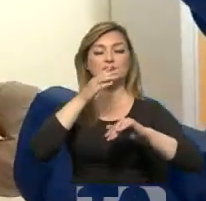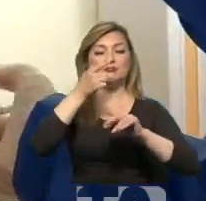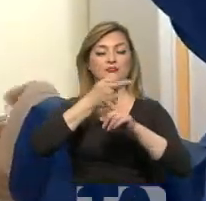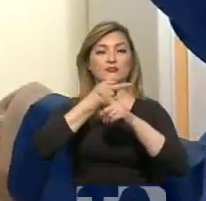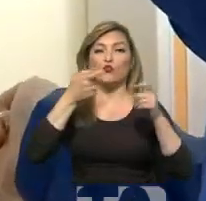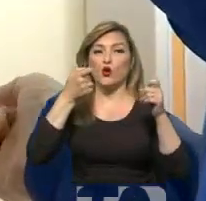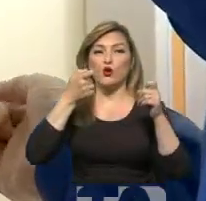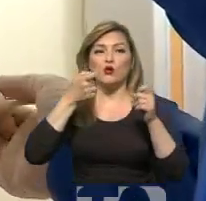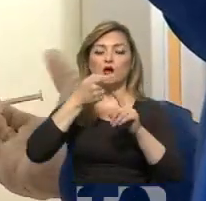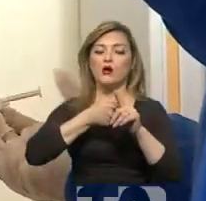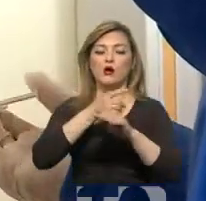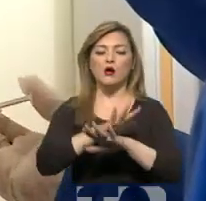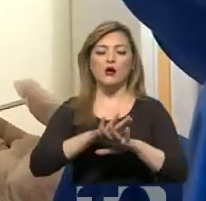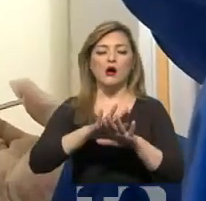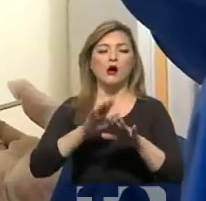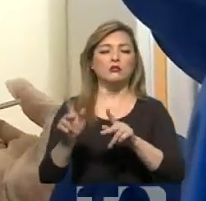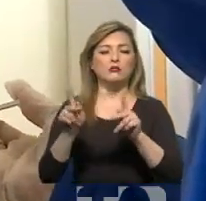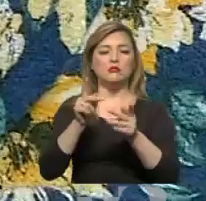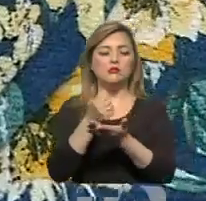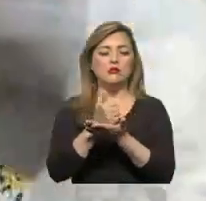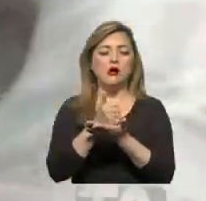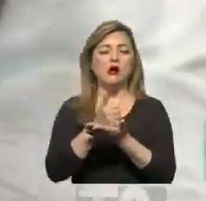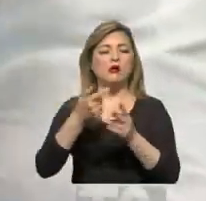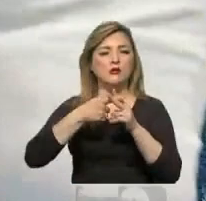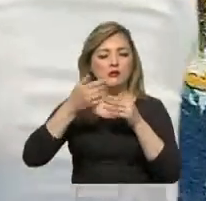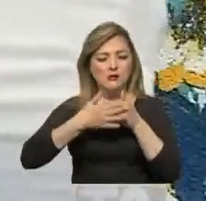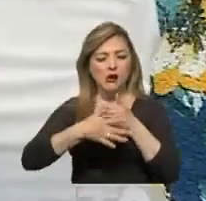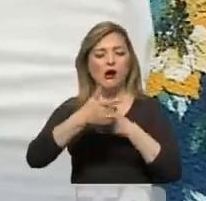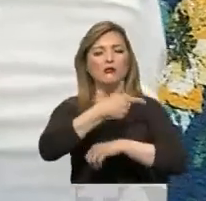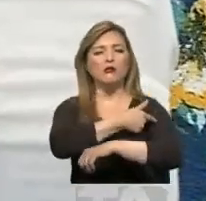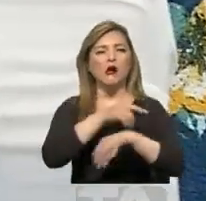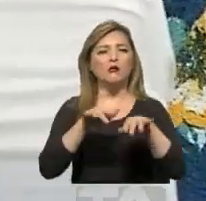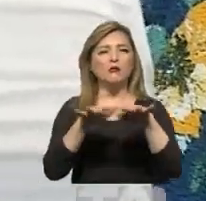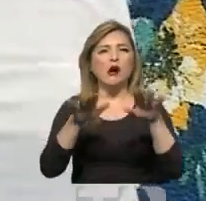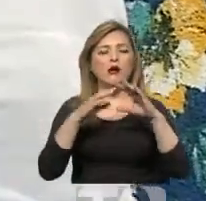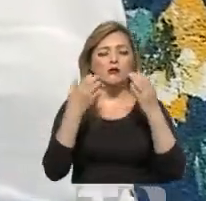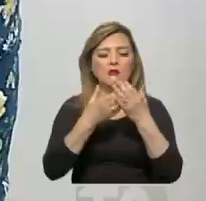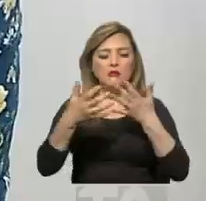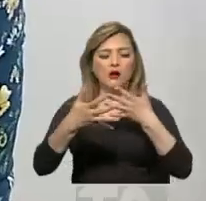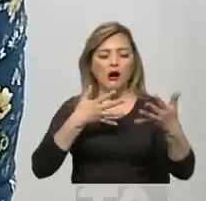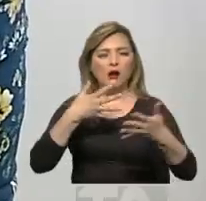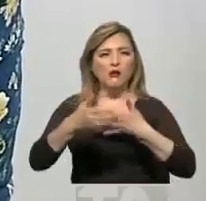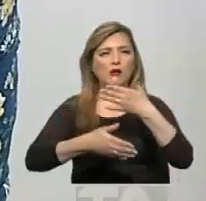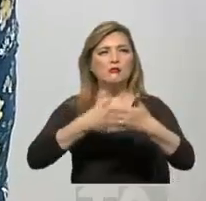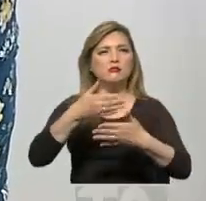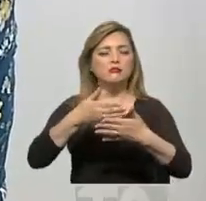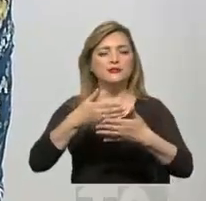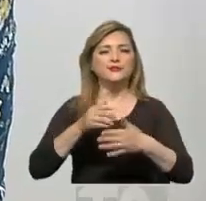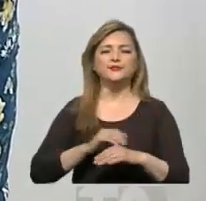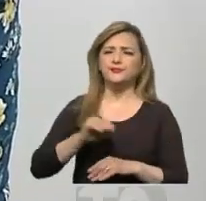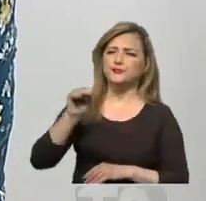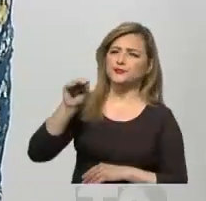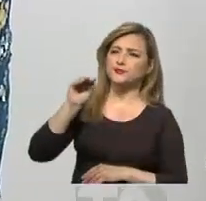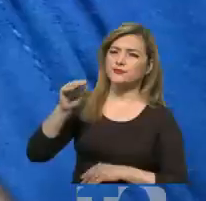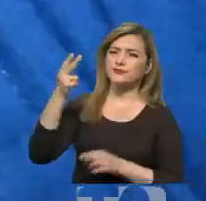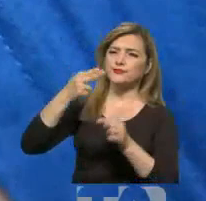la fase piloto y empieza la vacunación masiva. El Comité de Transparencia del Proceso de Vacunación recordó al gobierno que la participación del